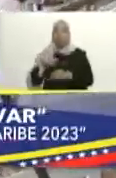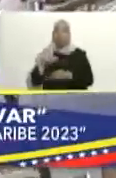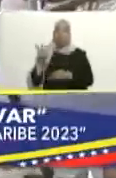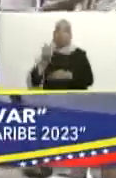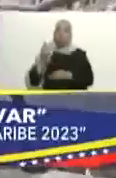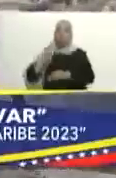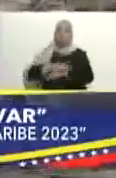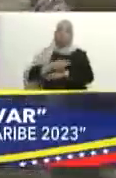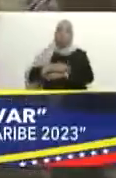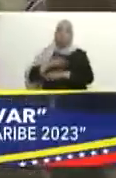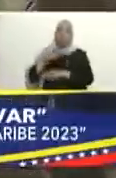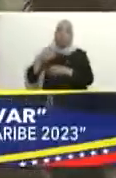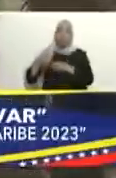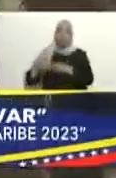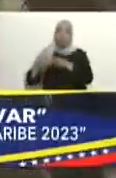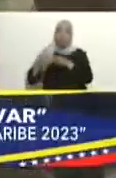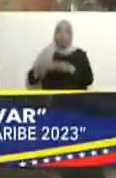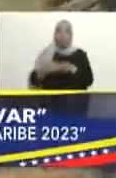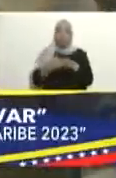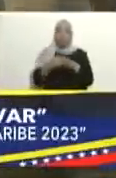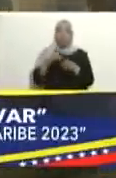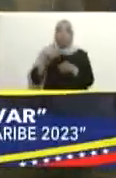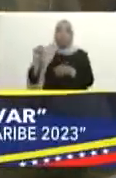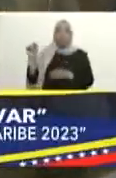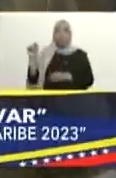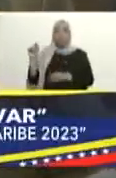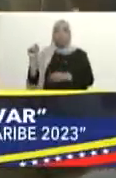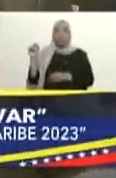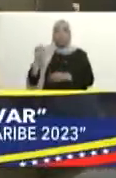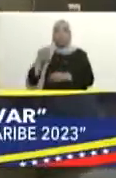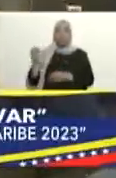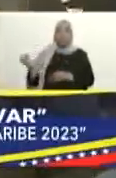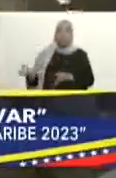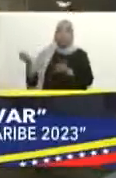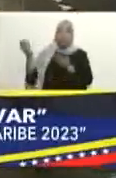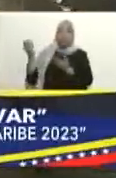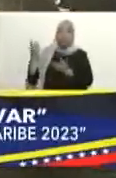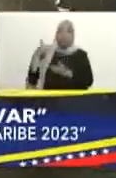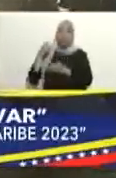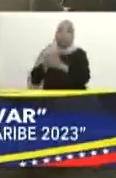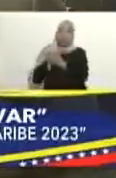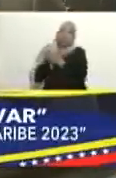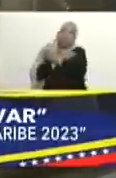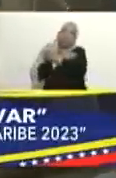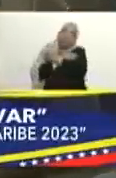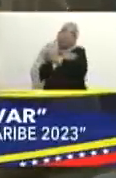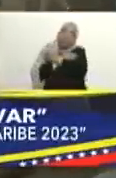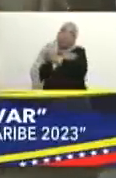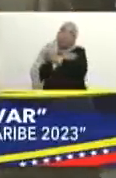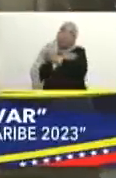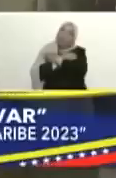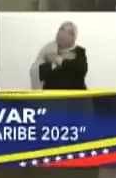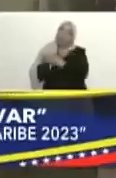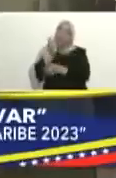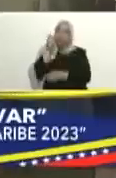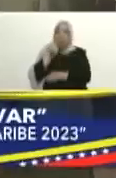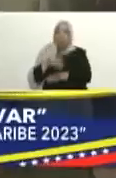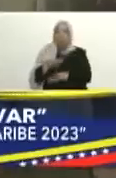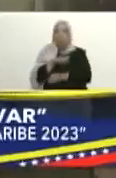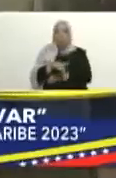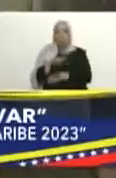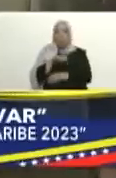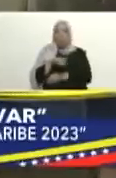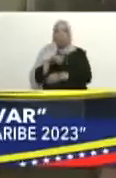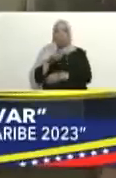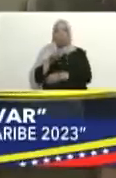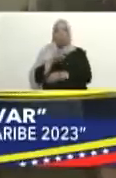patria. Vayan, muchachos, ahora, vayan. Y le dan un abrazo grande al pueblo de